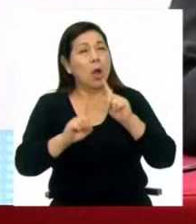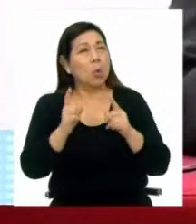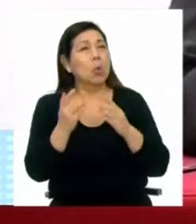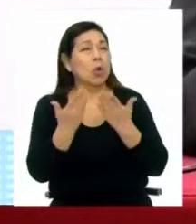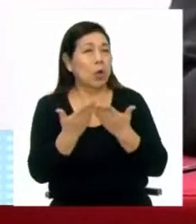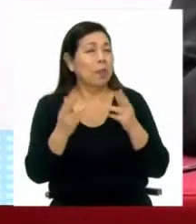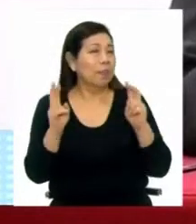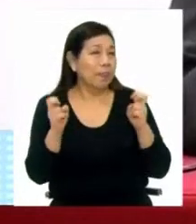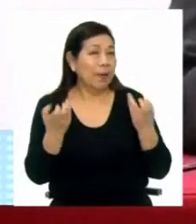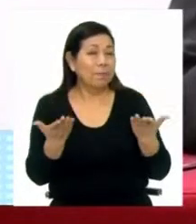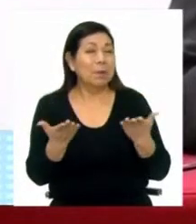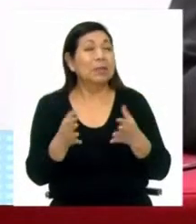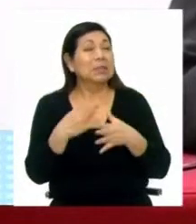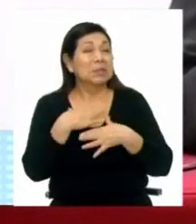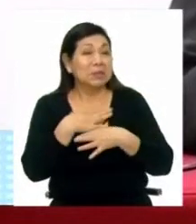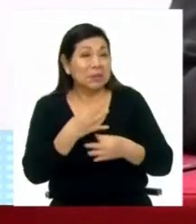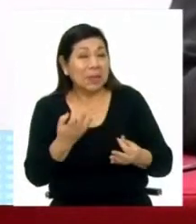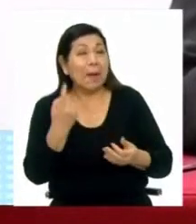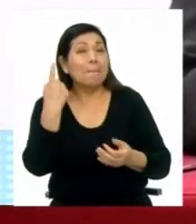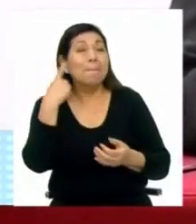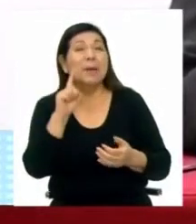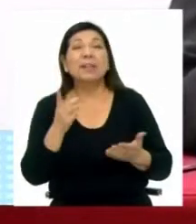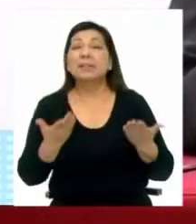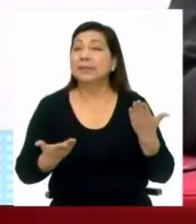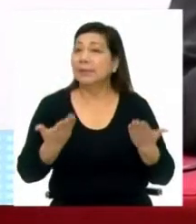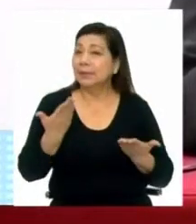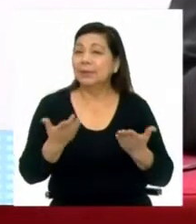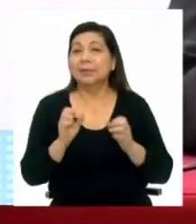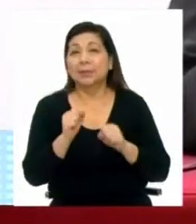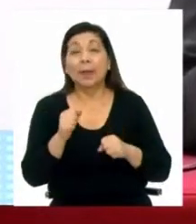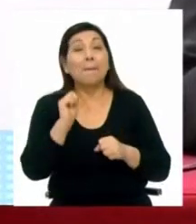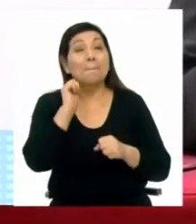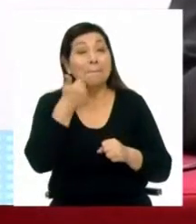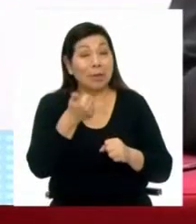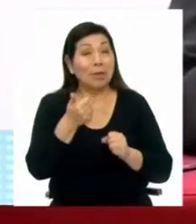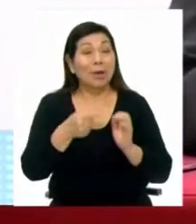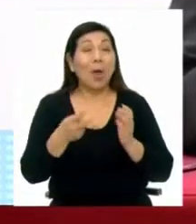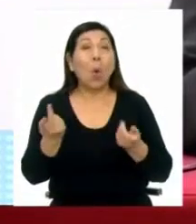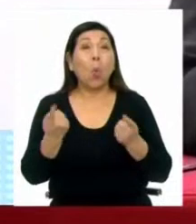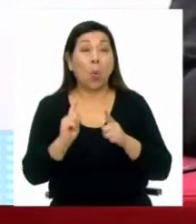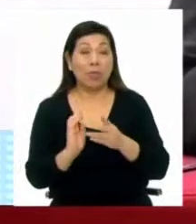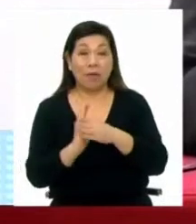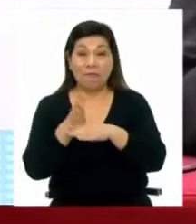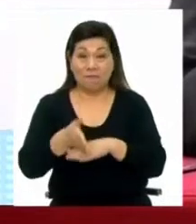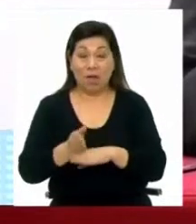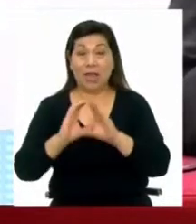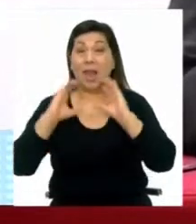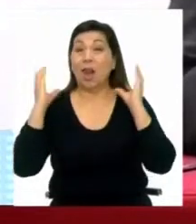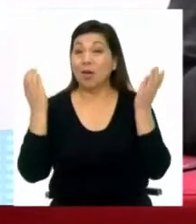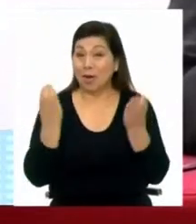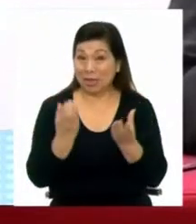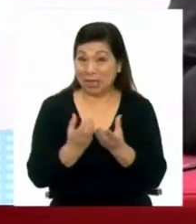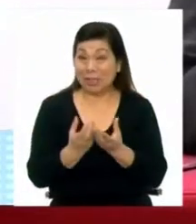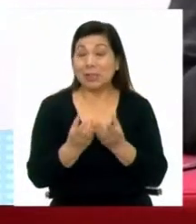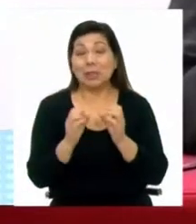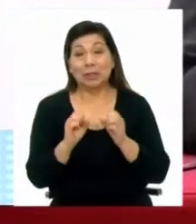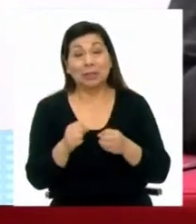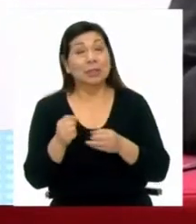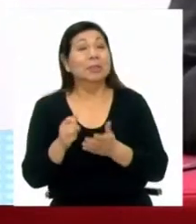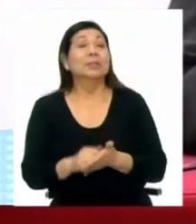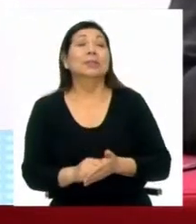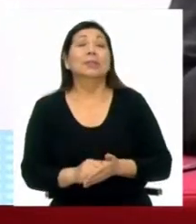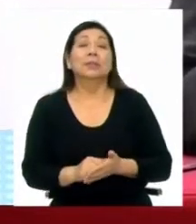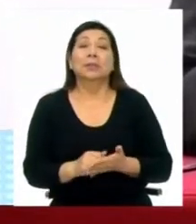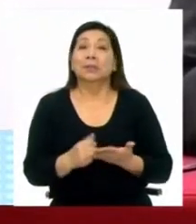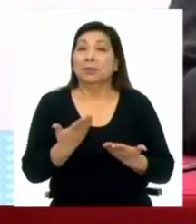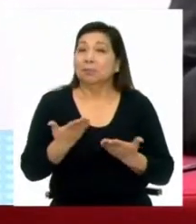algunos aspectos que seguro interesan para que nosotros mañana nos presentemos al Congreso de la República